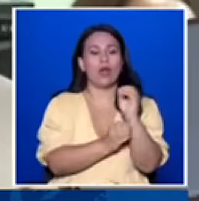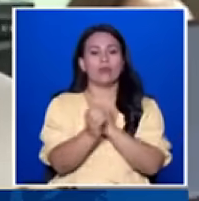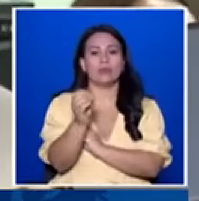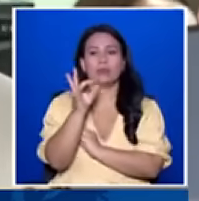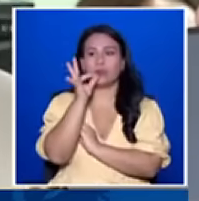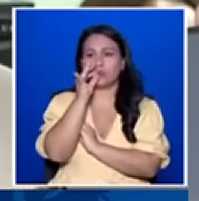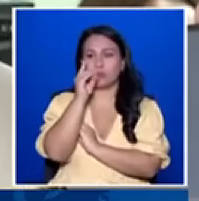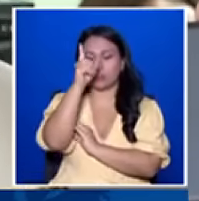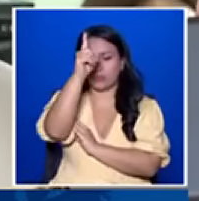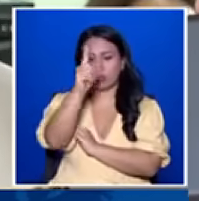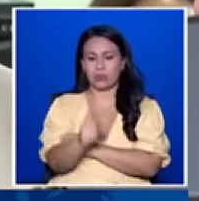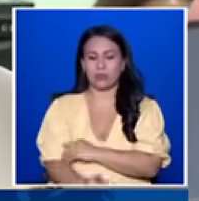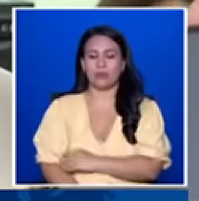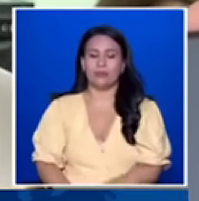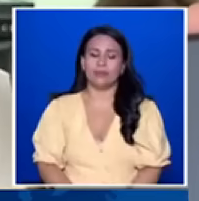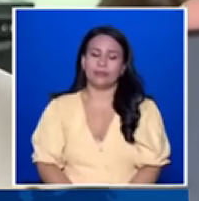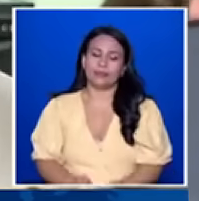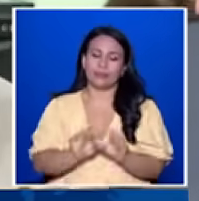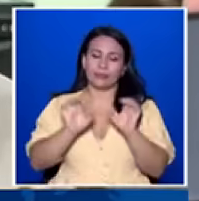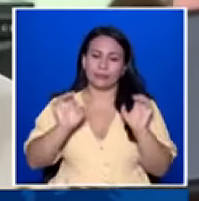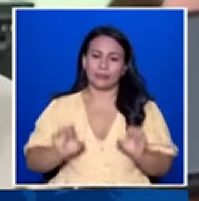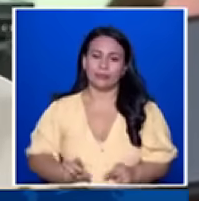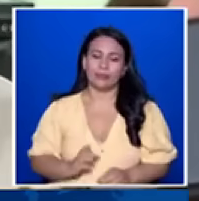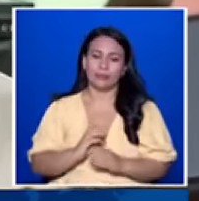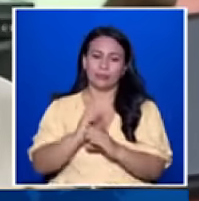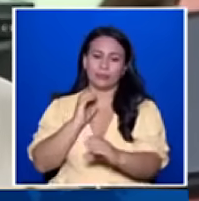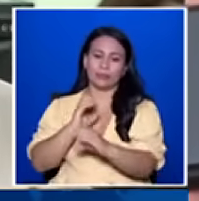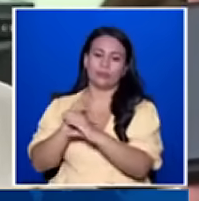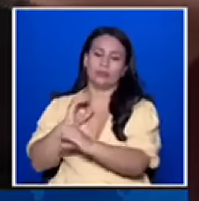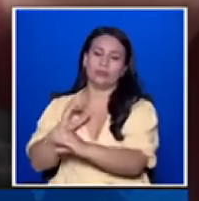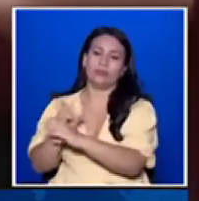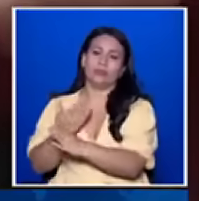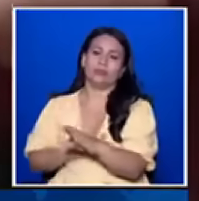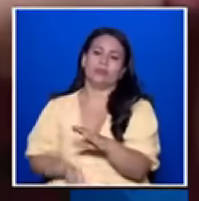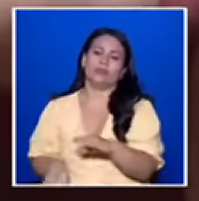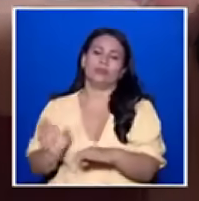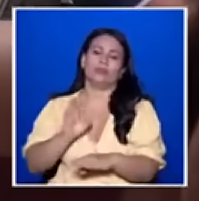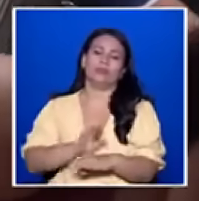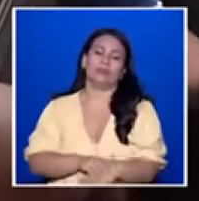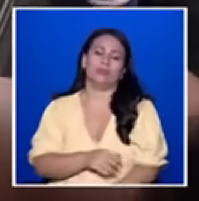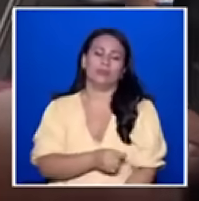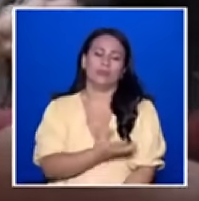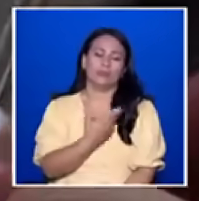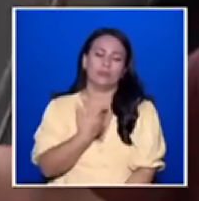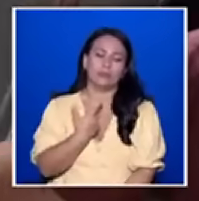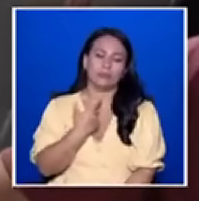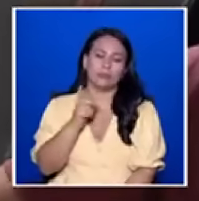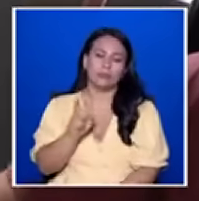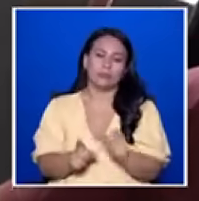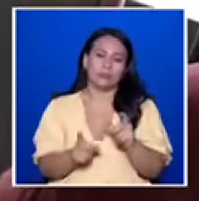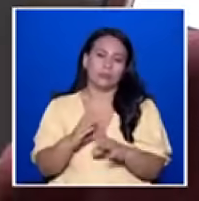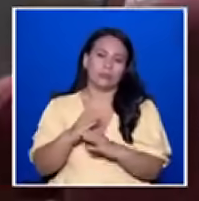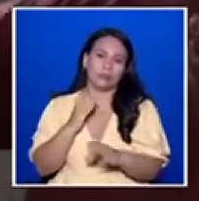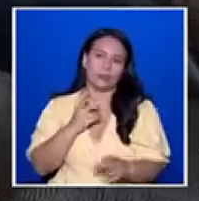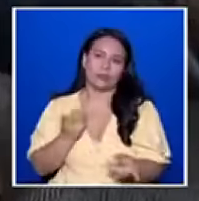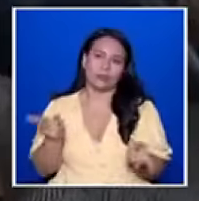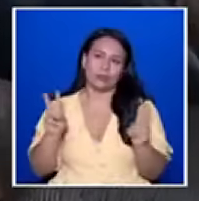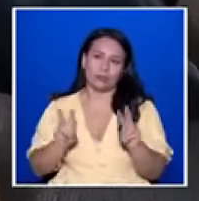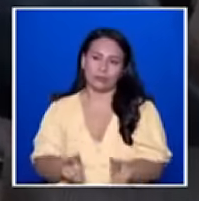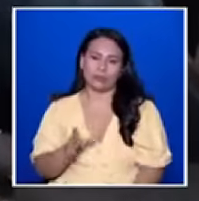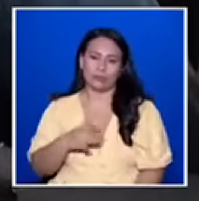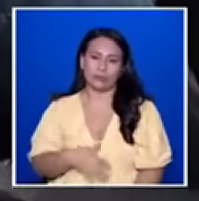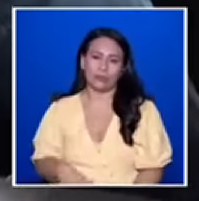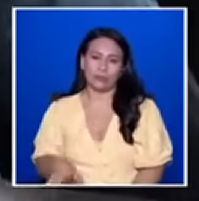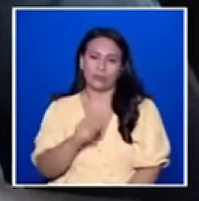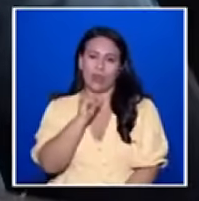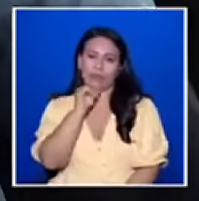Tránsito y ante la Empresa Metropolitana de Transporte y Tránsito de Santo Domingo. Por su parte, los transportistas urbanos afirman tener todo el sustento